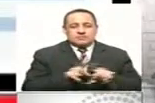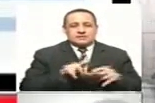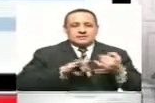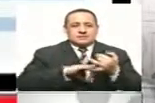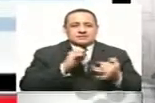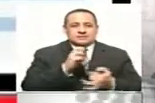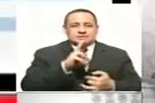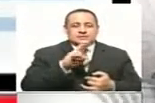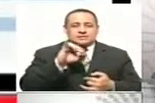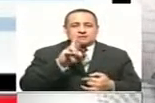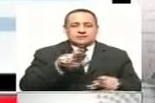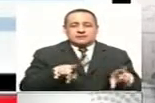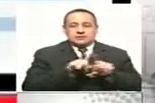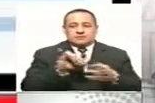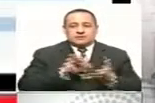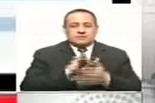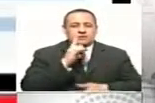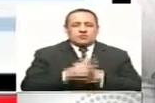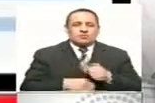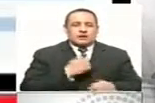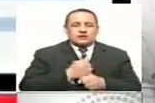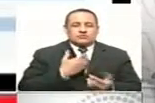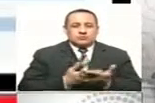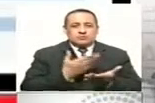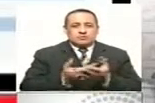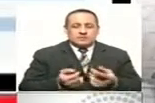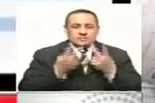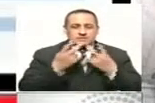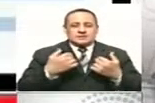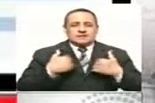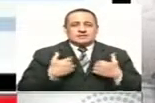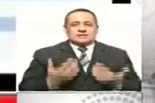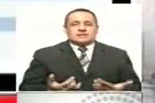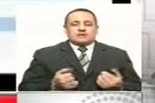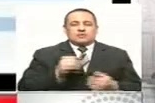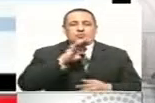lo menos para el próximo año se plantea tener